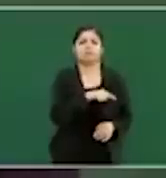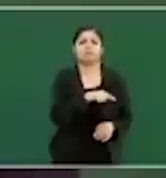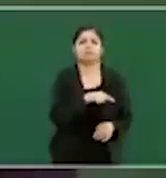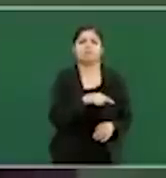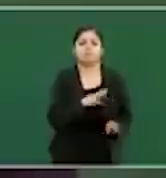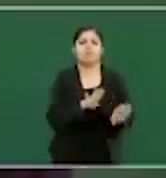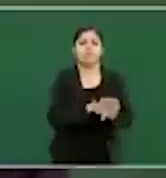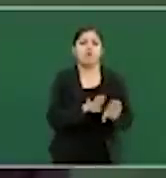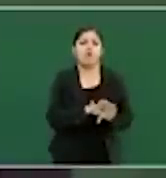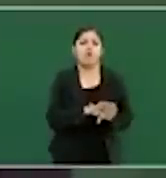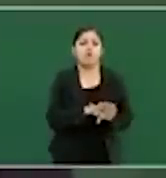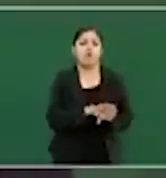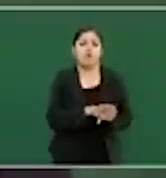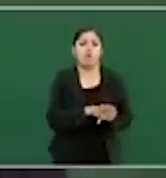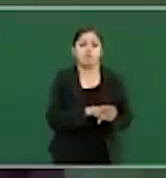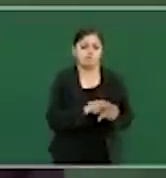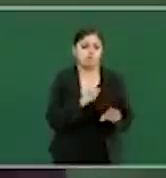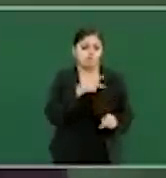y así tiene que ser